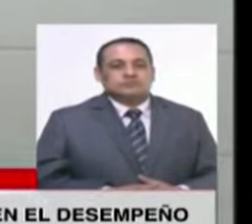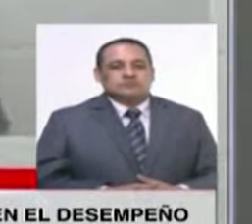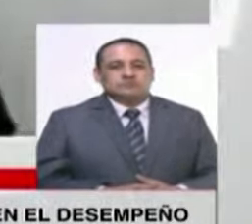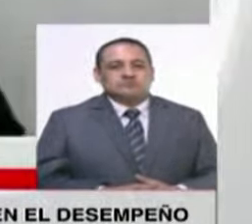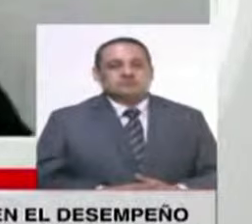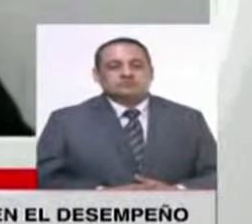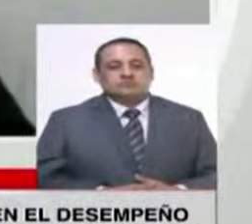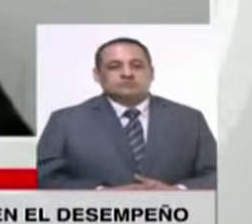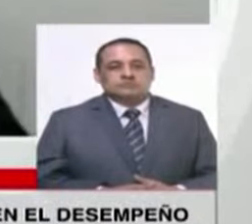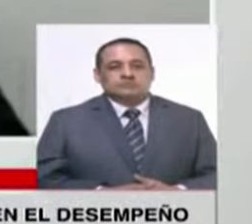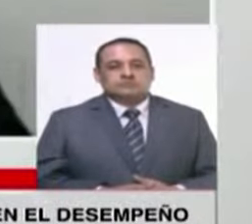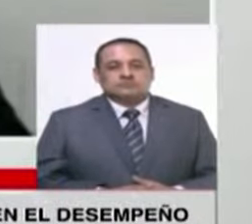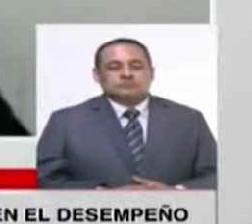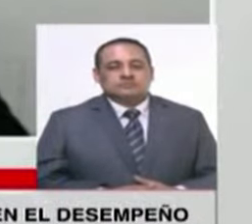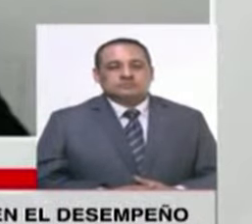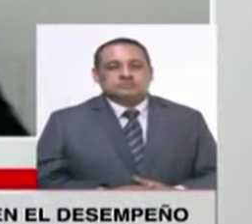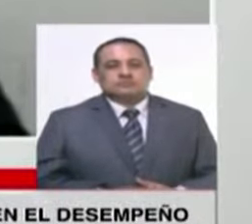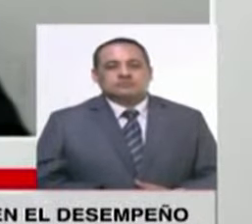Correcto, correcto.